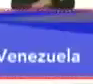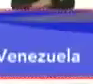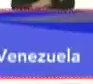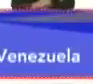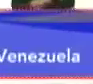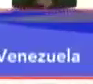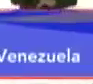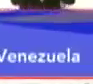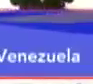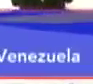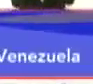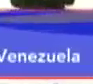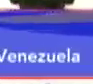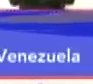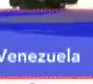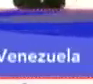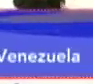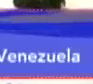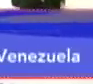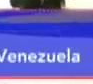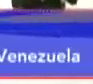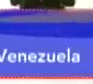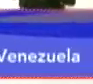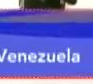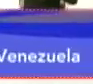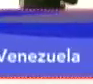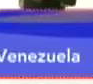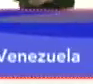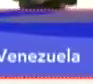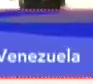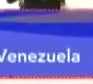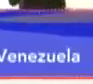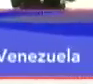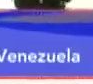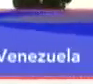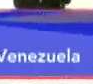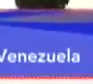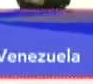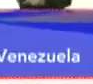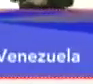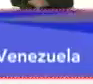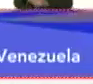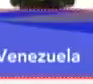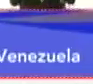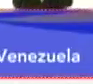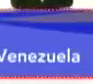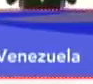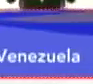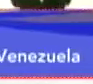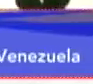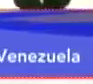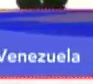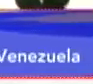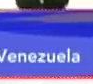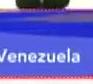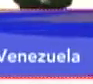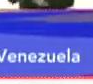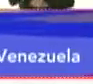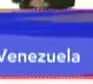clasistas y revolucionarios a los consejos productivos de trabajadores y a toda la clase obrera de Venezuela.